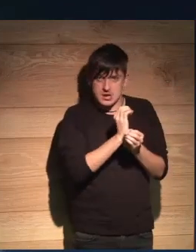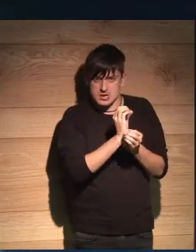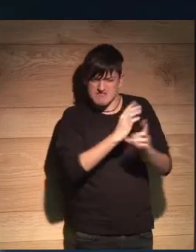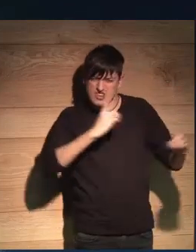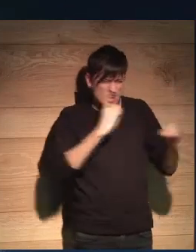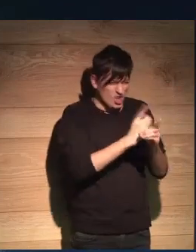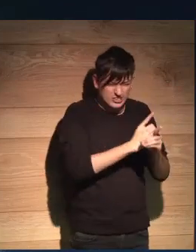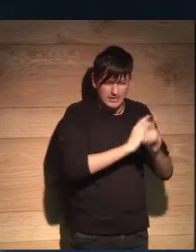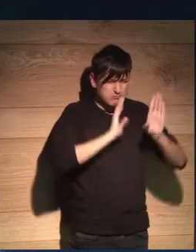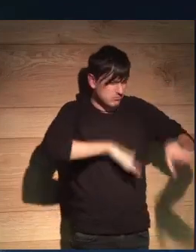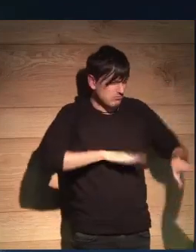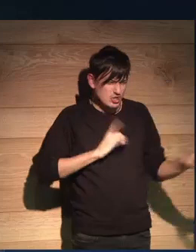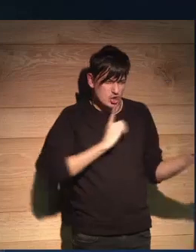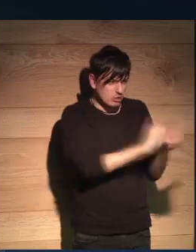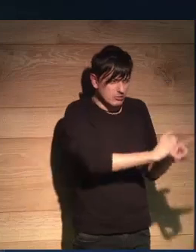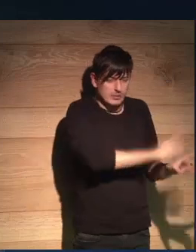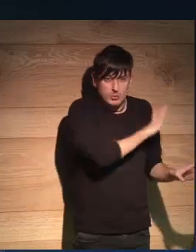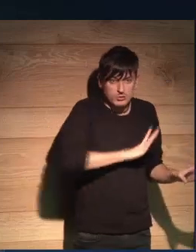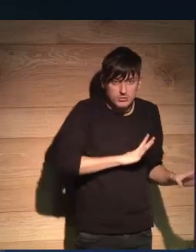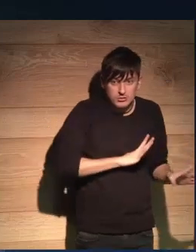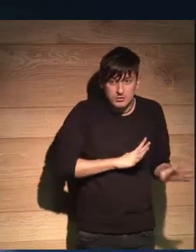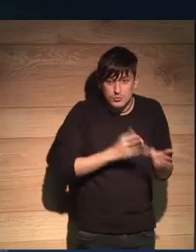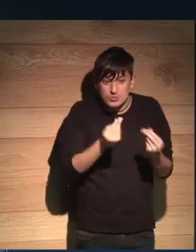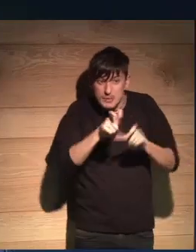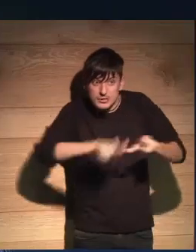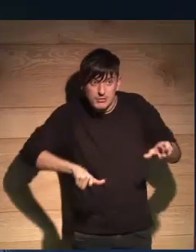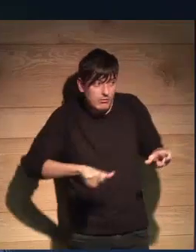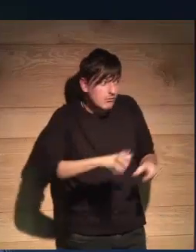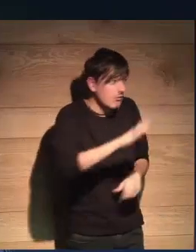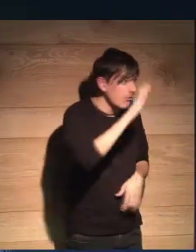en contra, y de momento muchísima gente lo escucha.